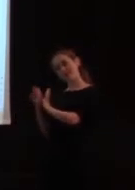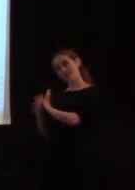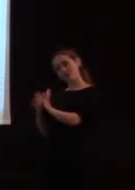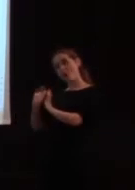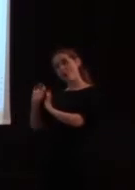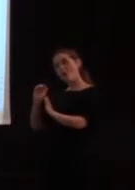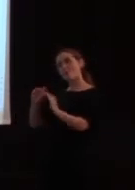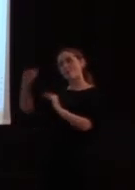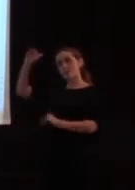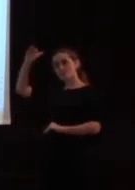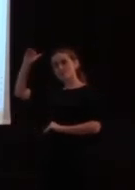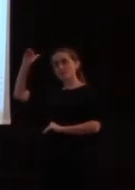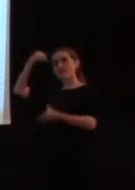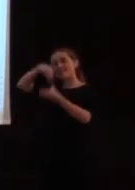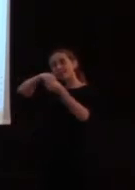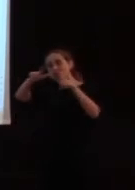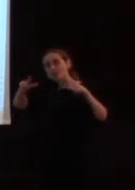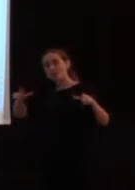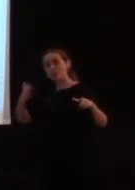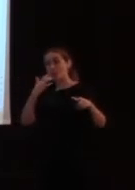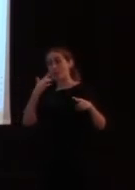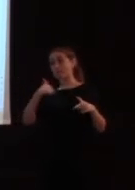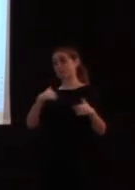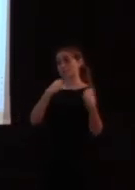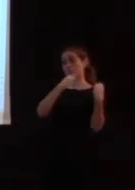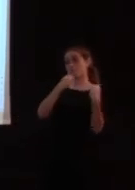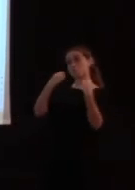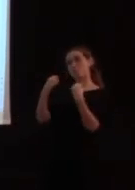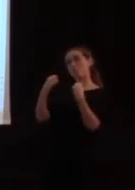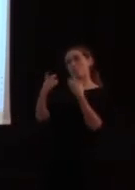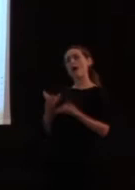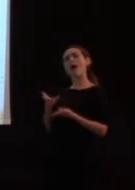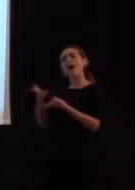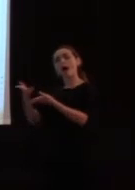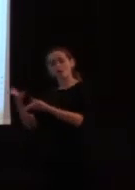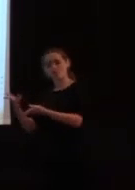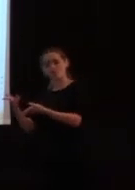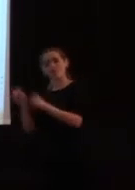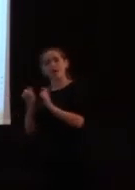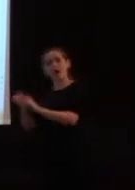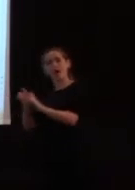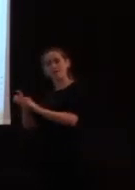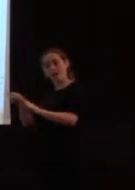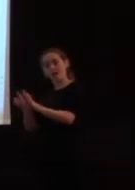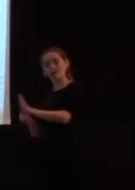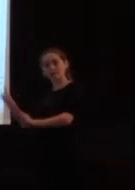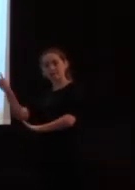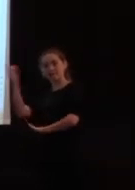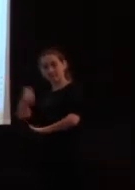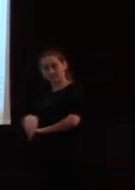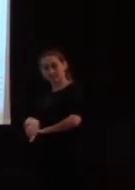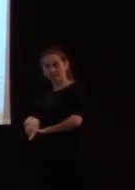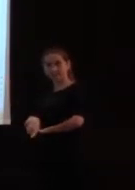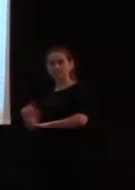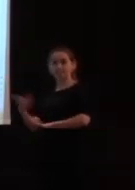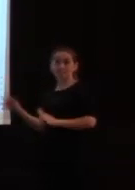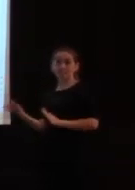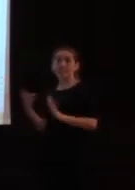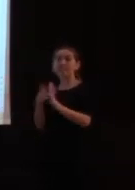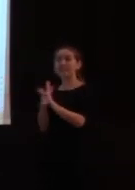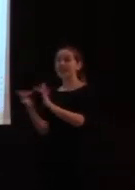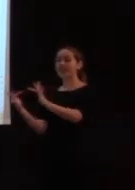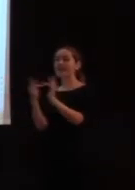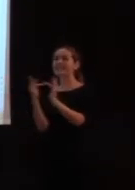que son un poco más expertos que ayuden a los que son menos expertos, ¿no? El hecho de interrelacionar a los alumnos entre